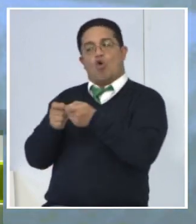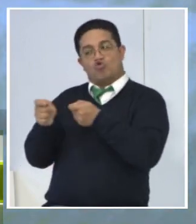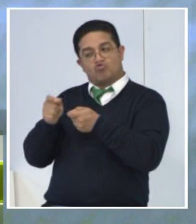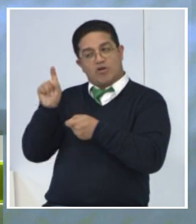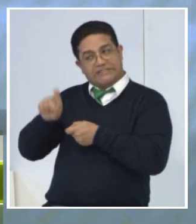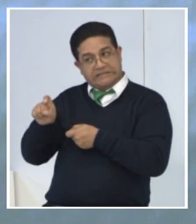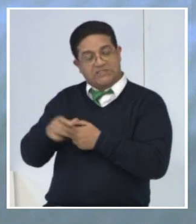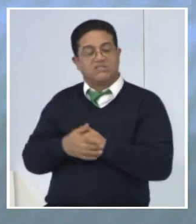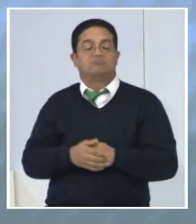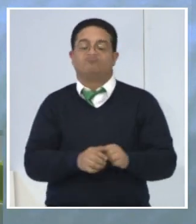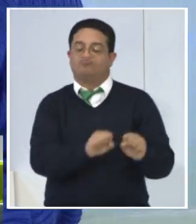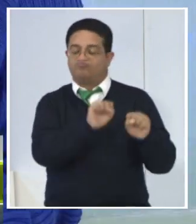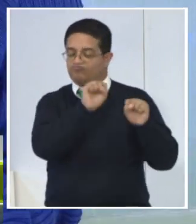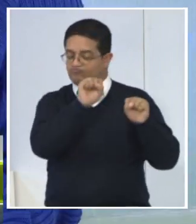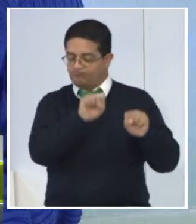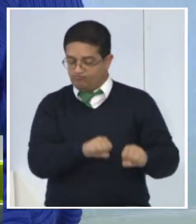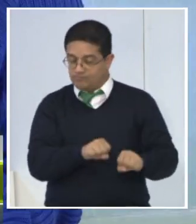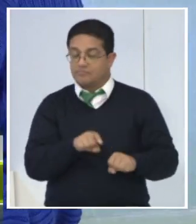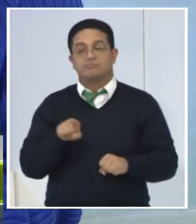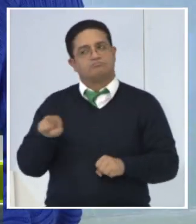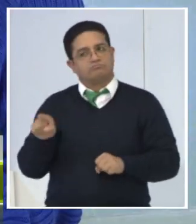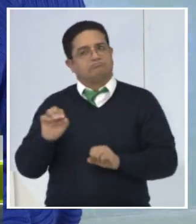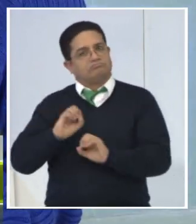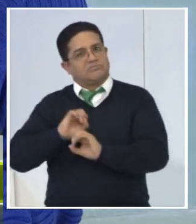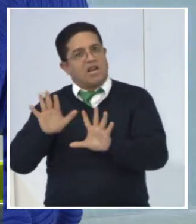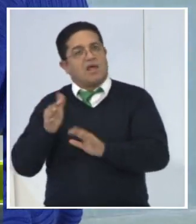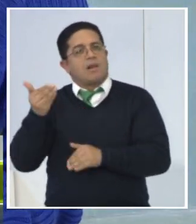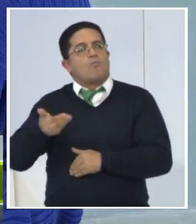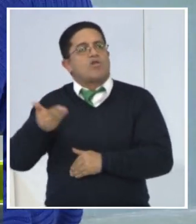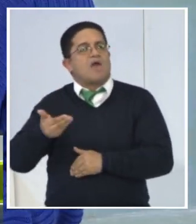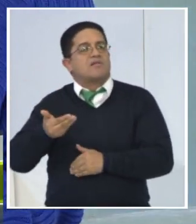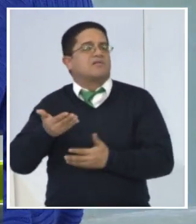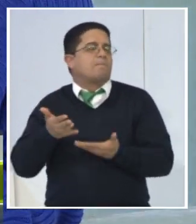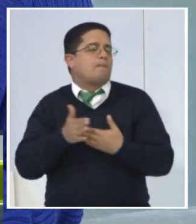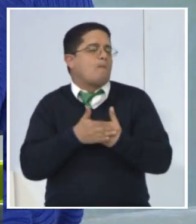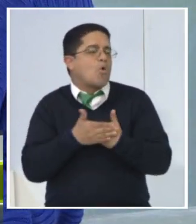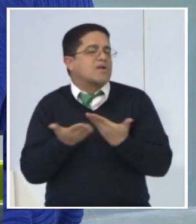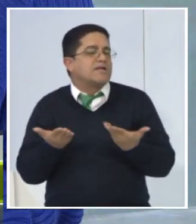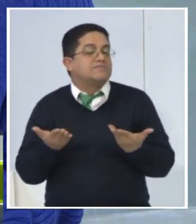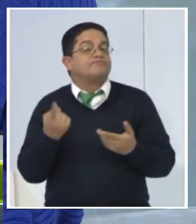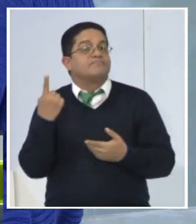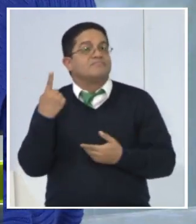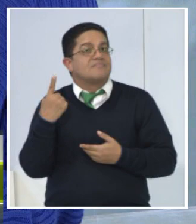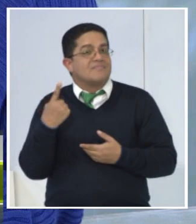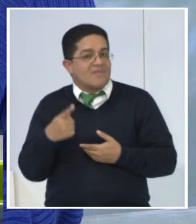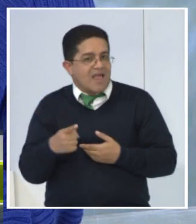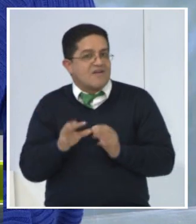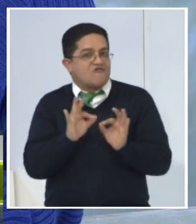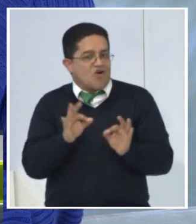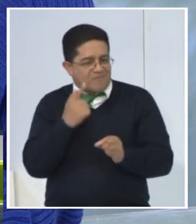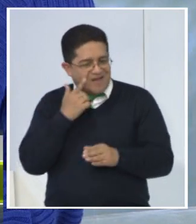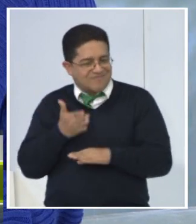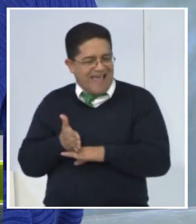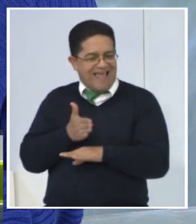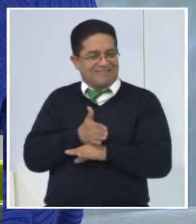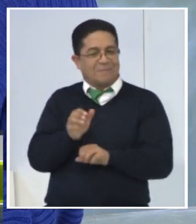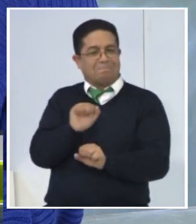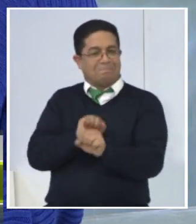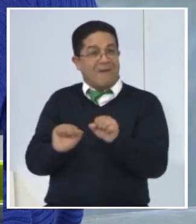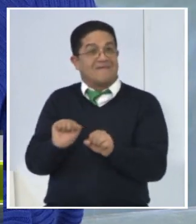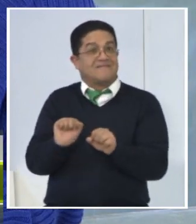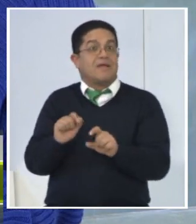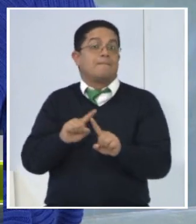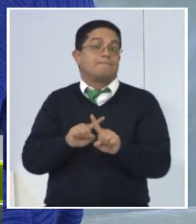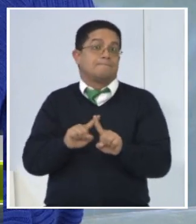por supuesto. Claro, esto es importante ir conociéndolo, porque sí existen formas de revertirlo en etapas muy tempranas, pero que también